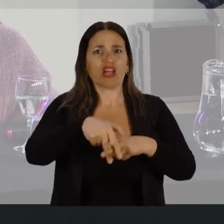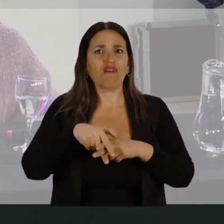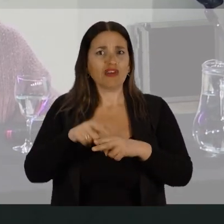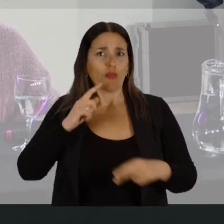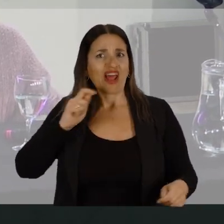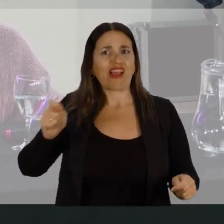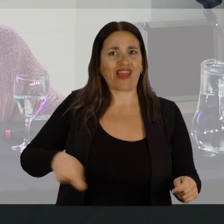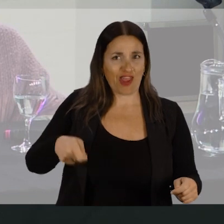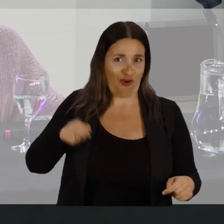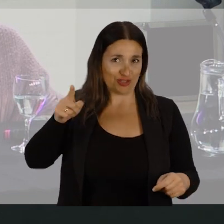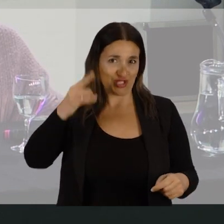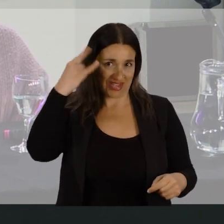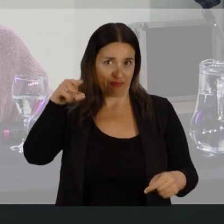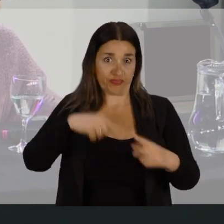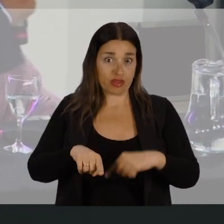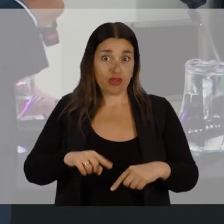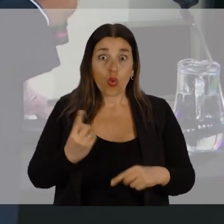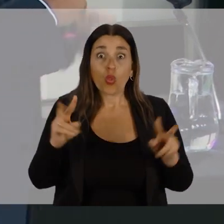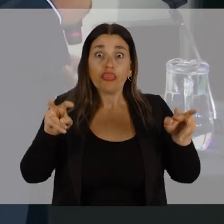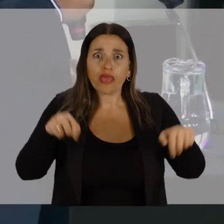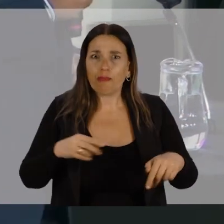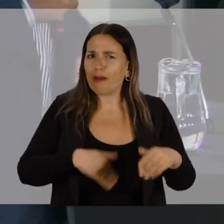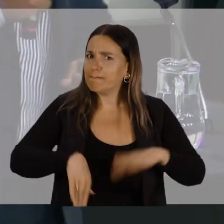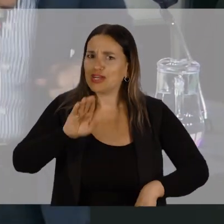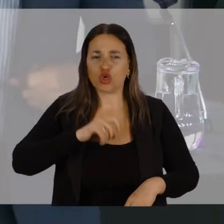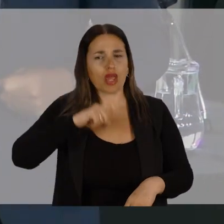criollas. O sea, en un tema que es muy